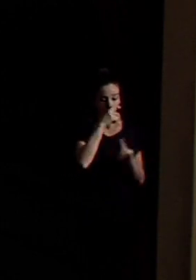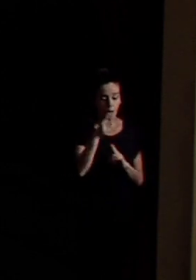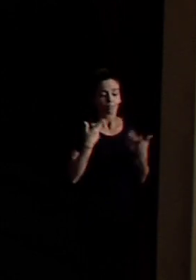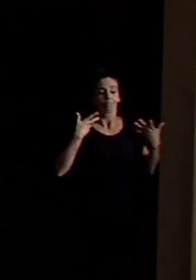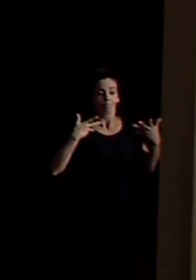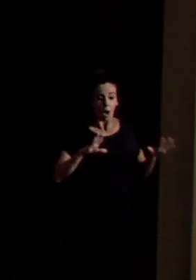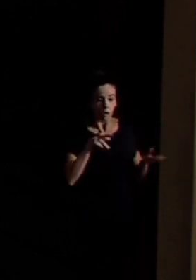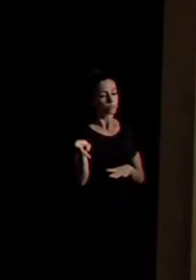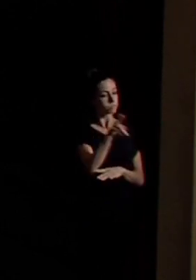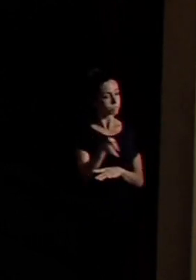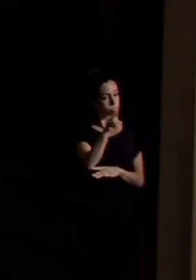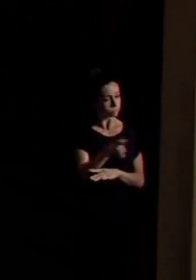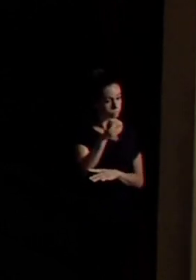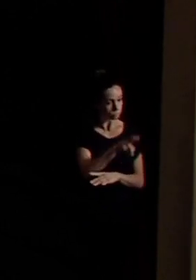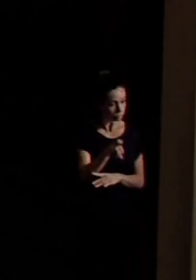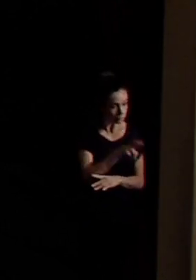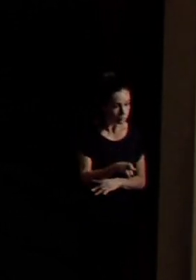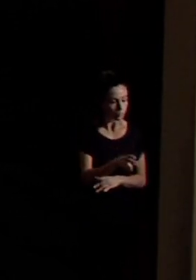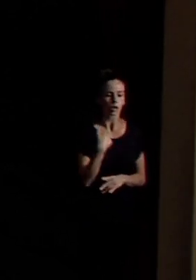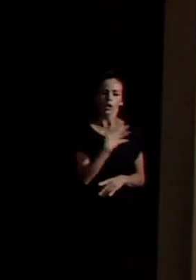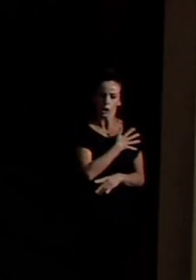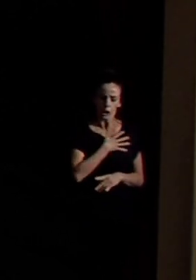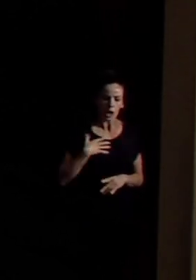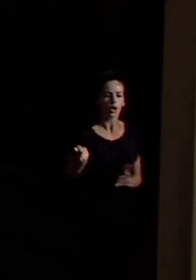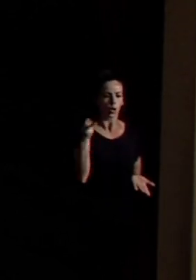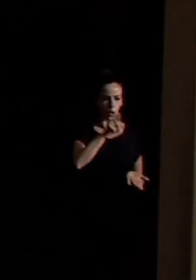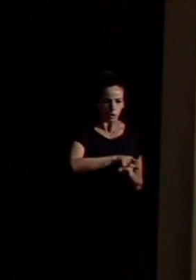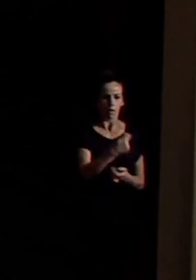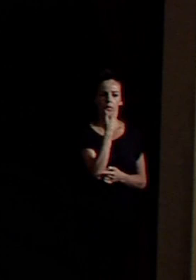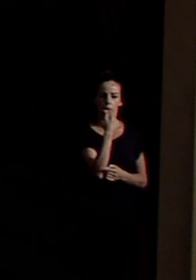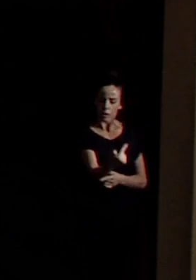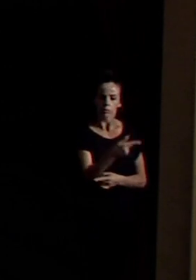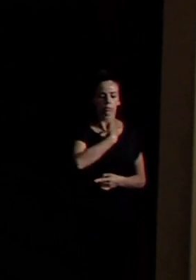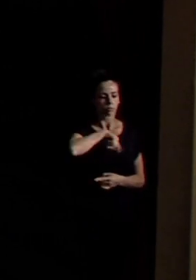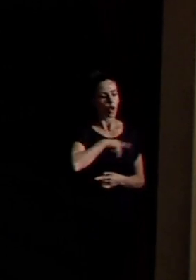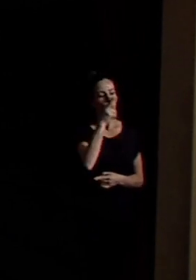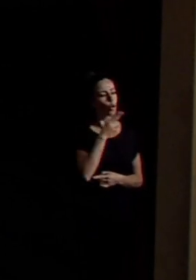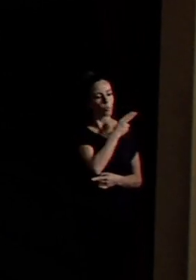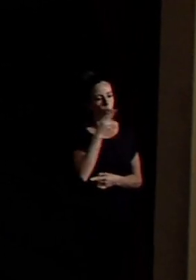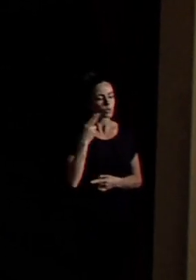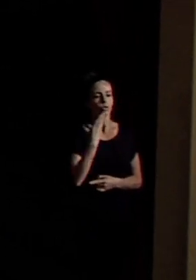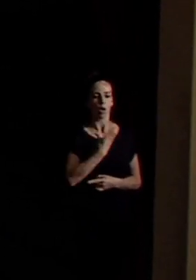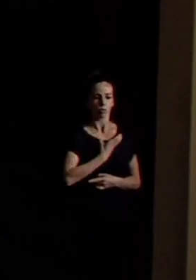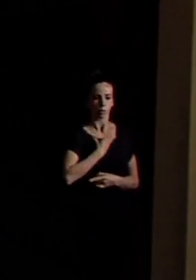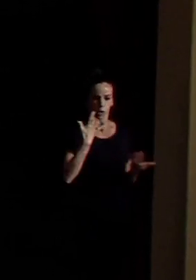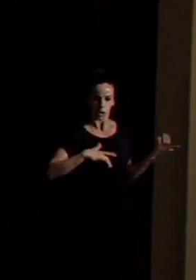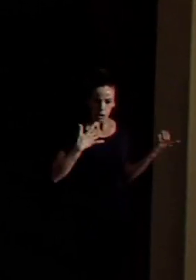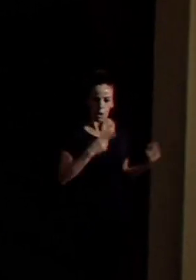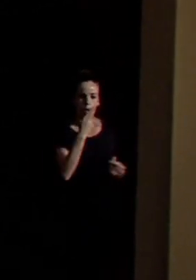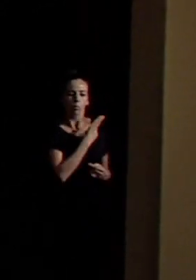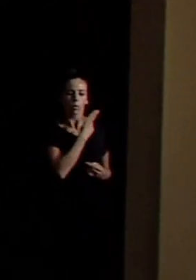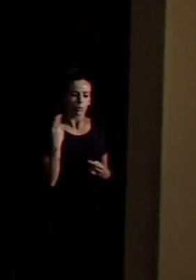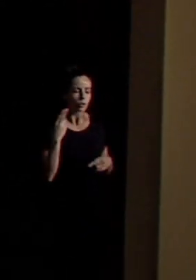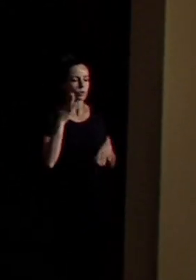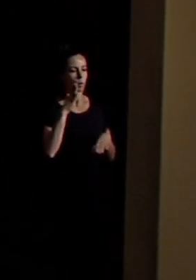sea repetitivo, yo quiero volver a manifestar nuevamente el compromiso del Ayuntamiento de Sevilla con una